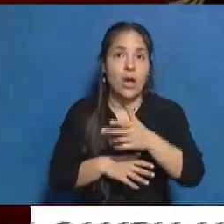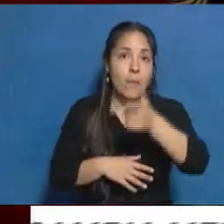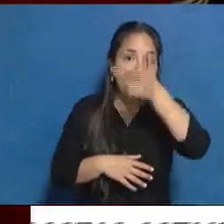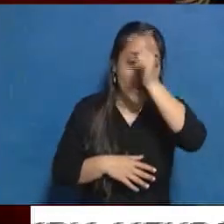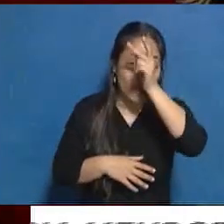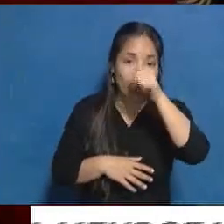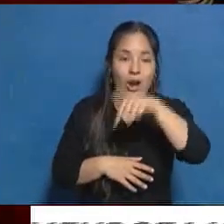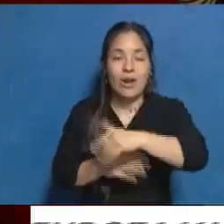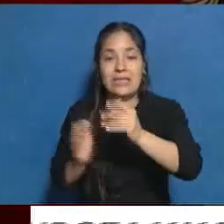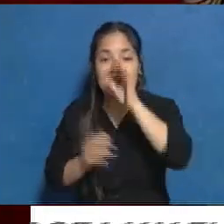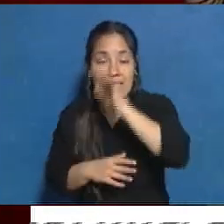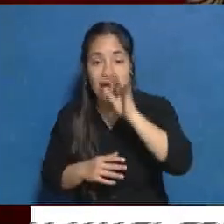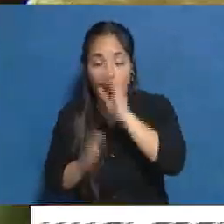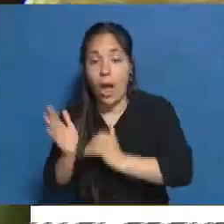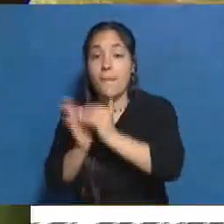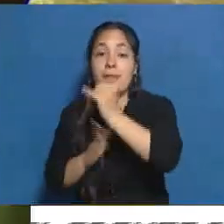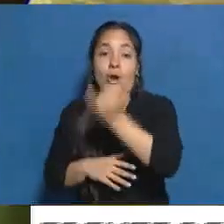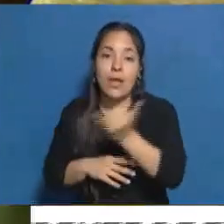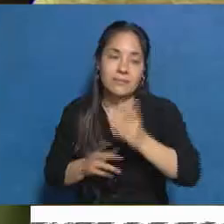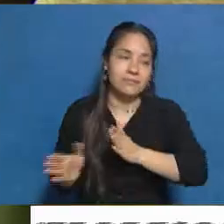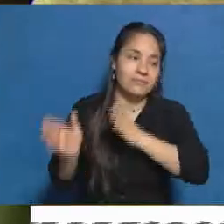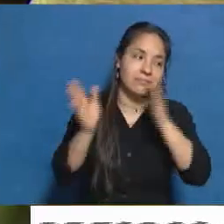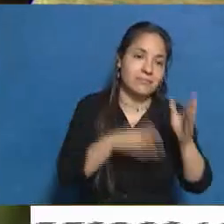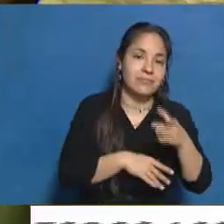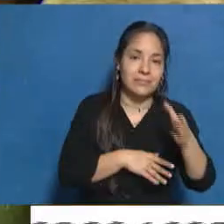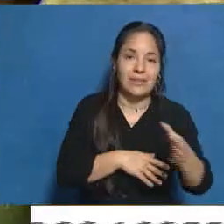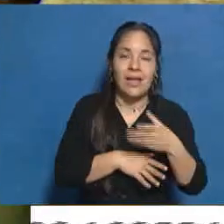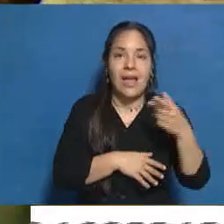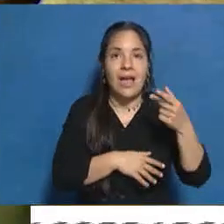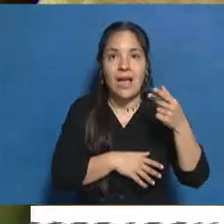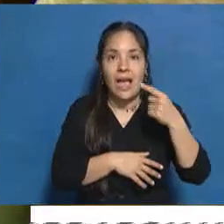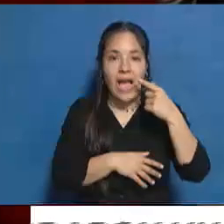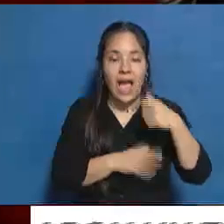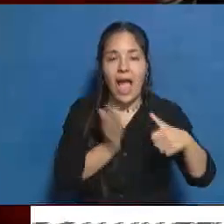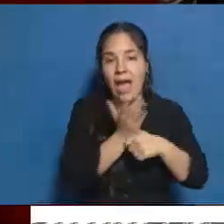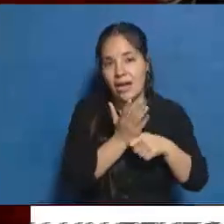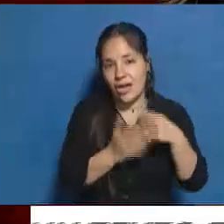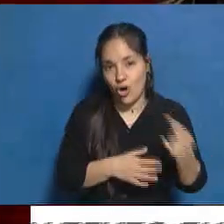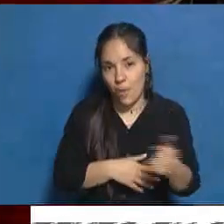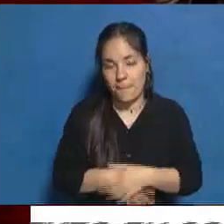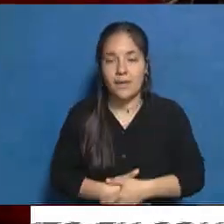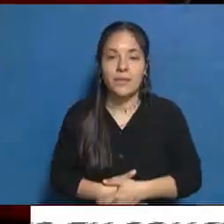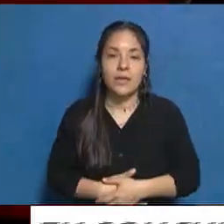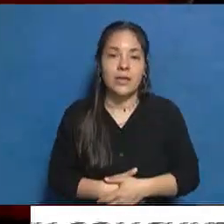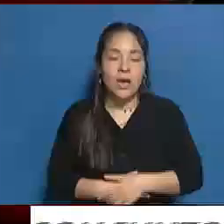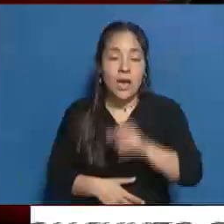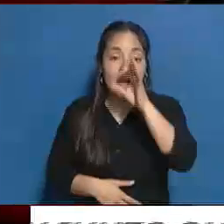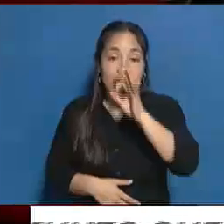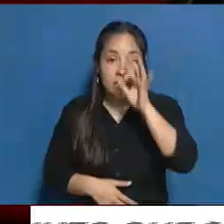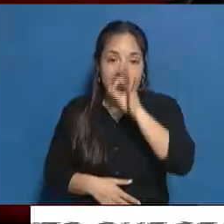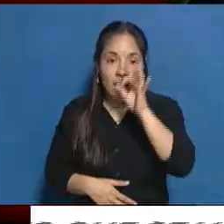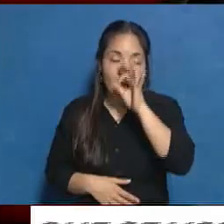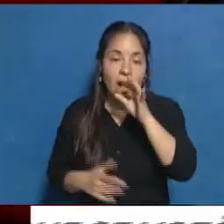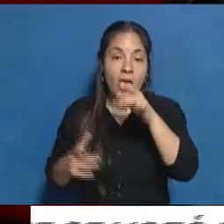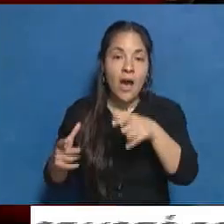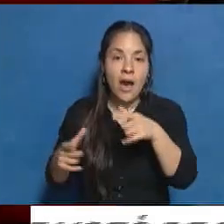y ahora como el pollo y el cerdo ha tenido una pequeña suba ahora se dedicamos a comprar ahora a la carne el cerdo tiene la